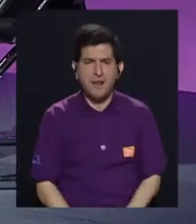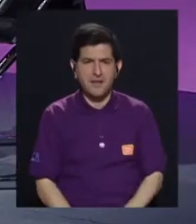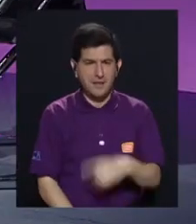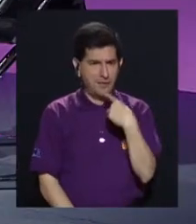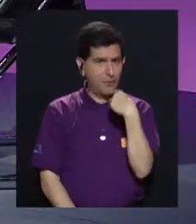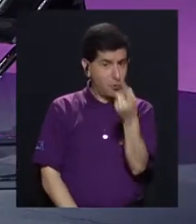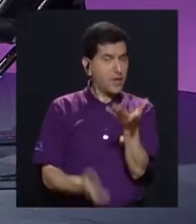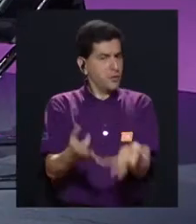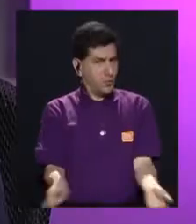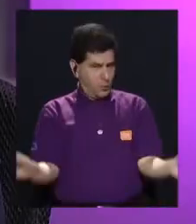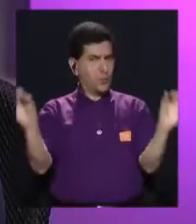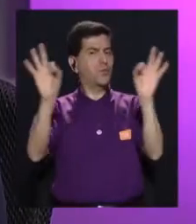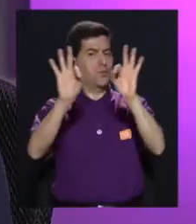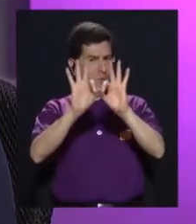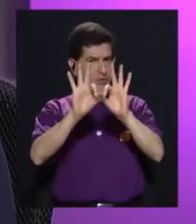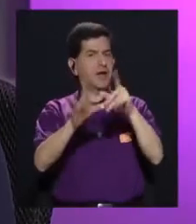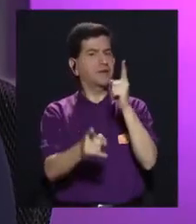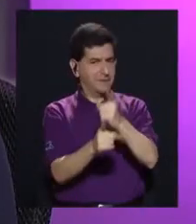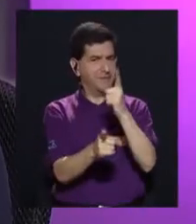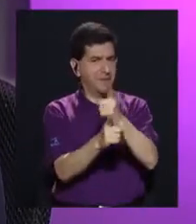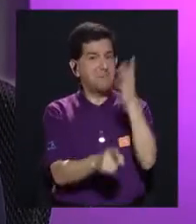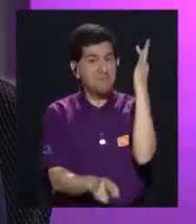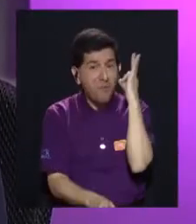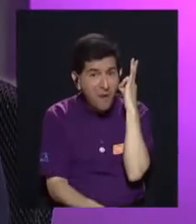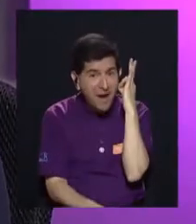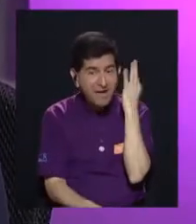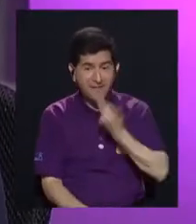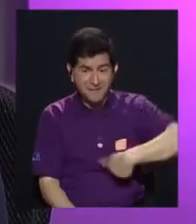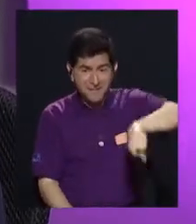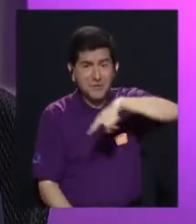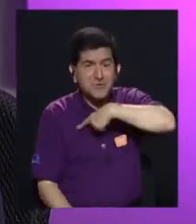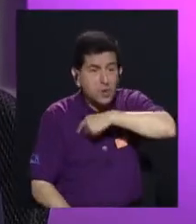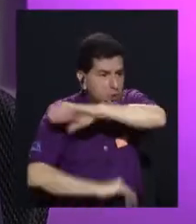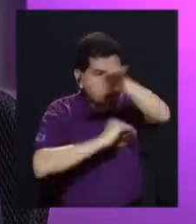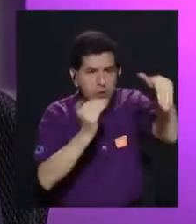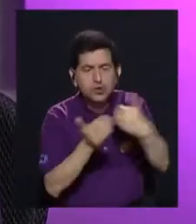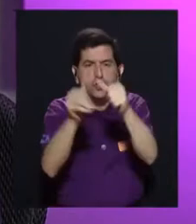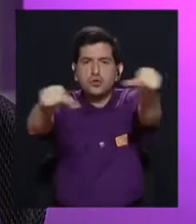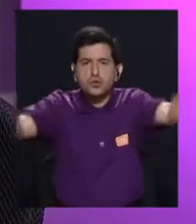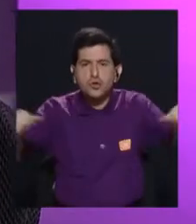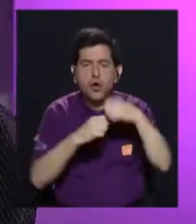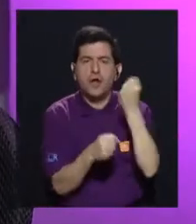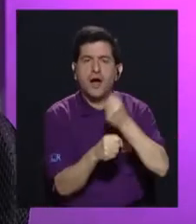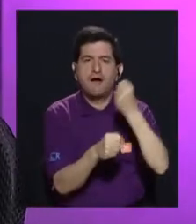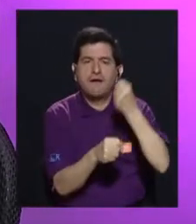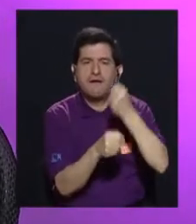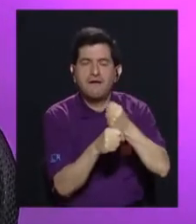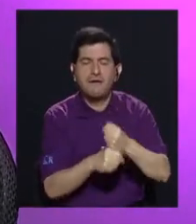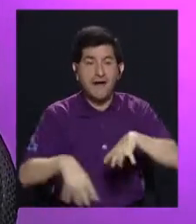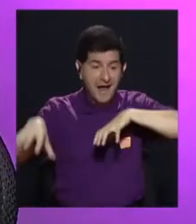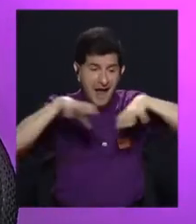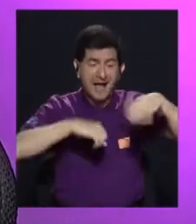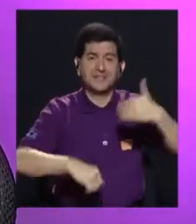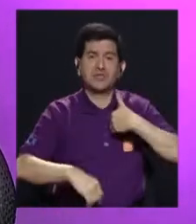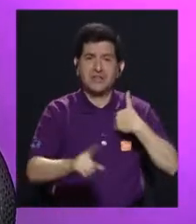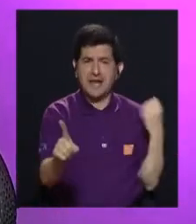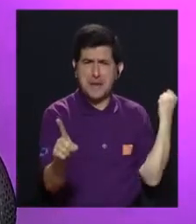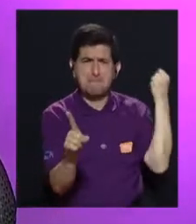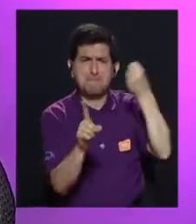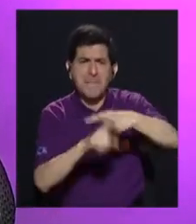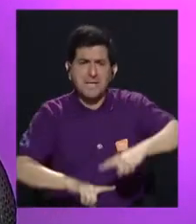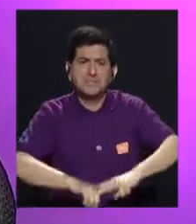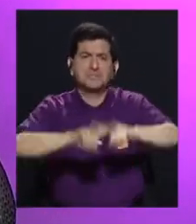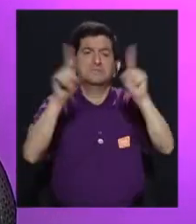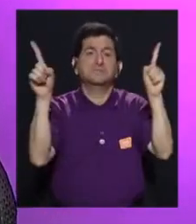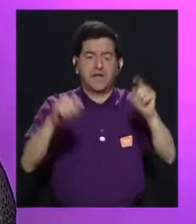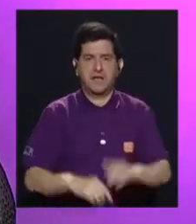mencionarse es súper importante porque efectivamente las mujeres nos desempeñamos en todos los ámbitos y además adicciones que tienen impactos diferenciados